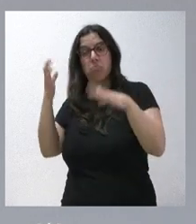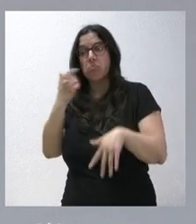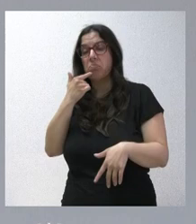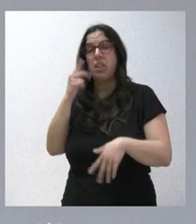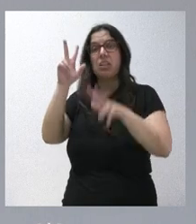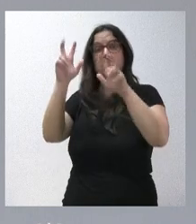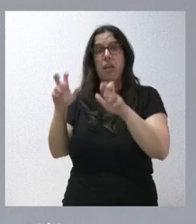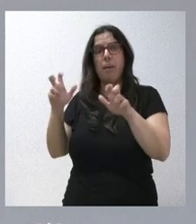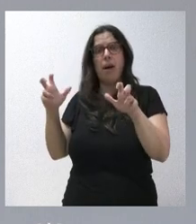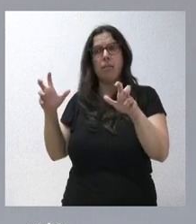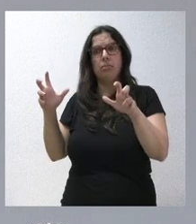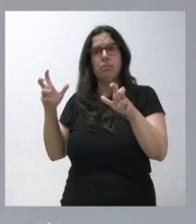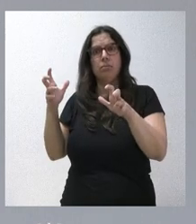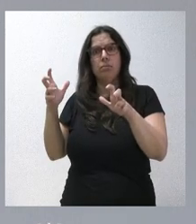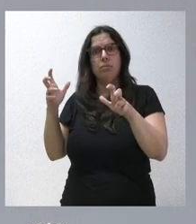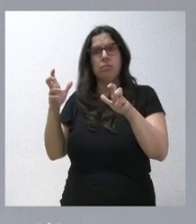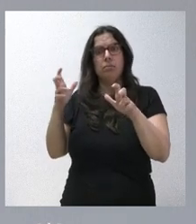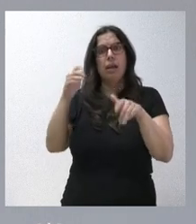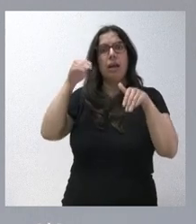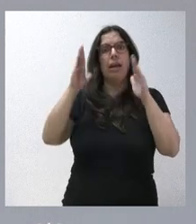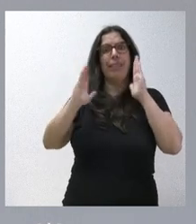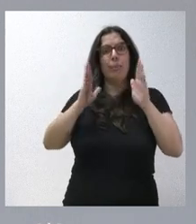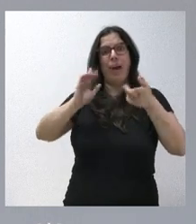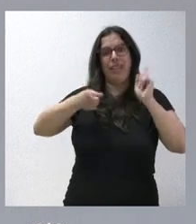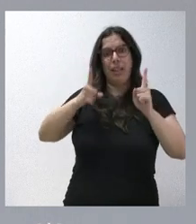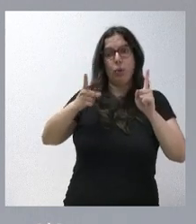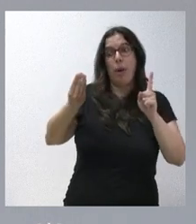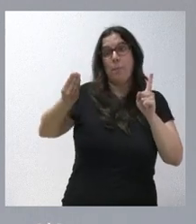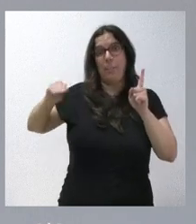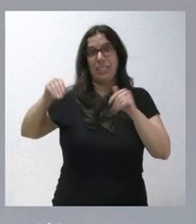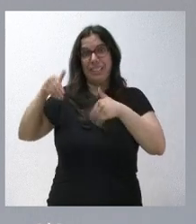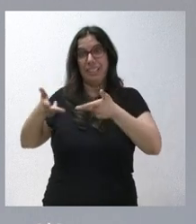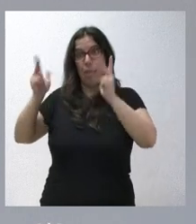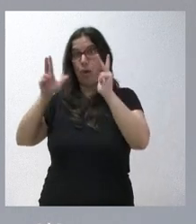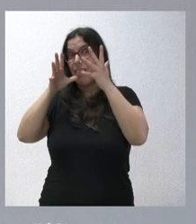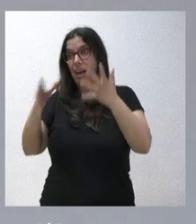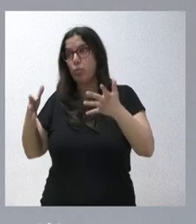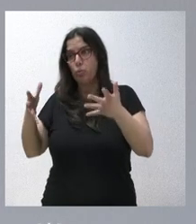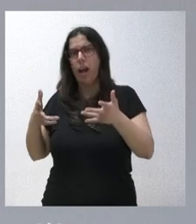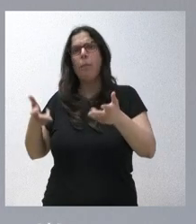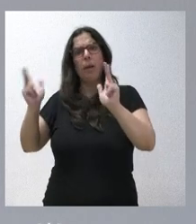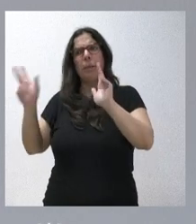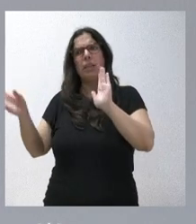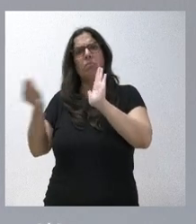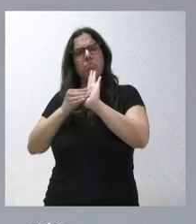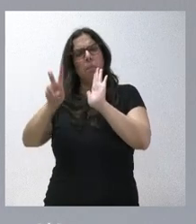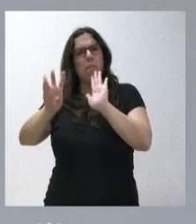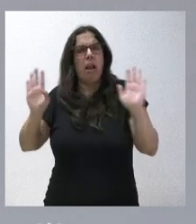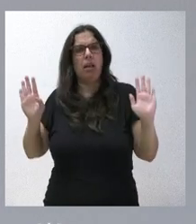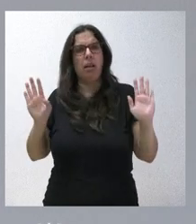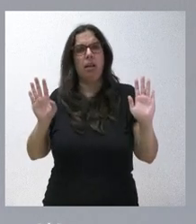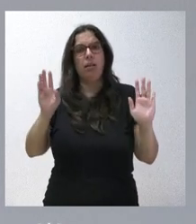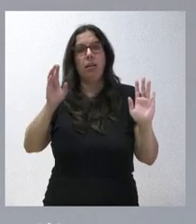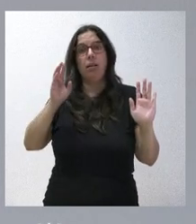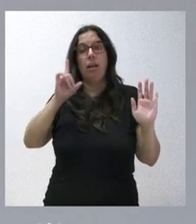de que sí se pueda juntar toda la época de la dictadura con un periodo democrático actual Además yo no me